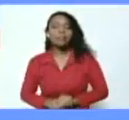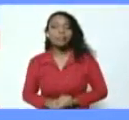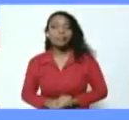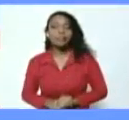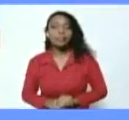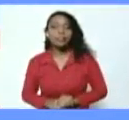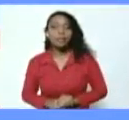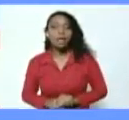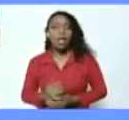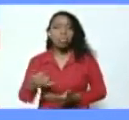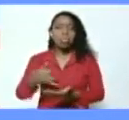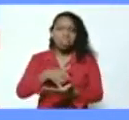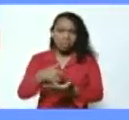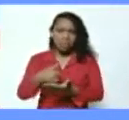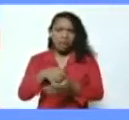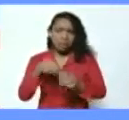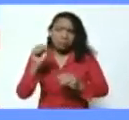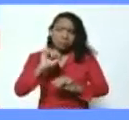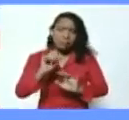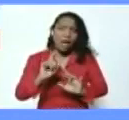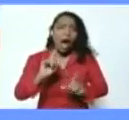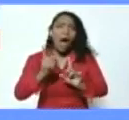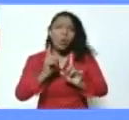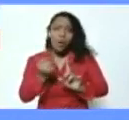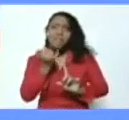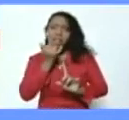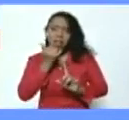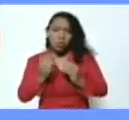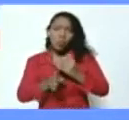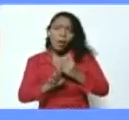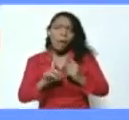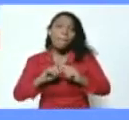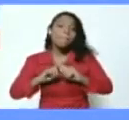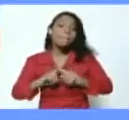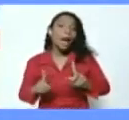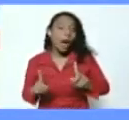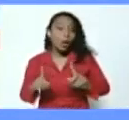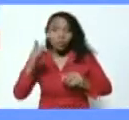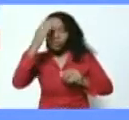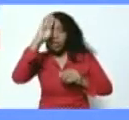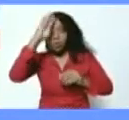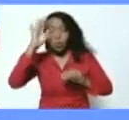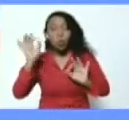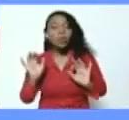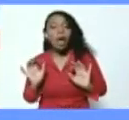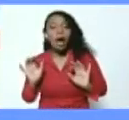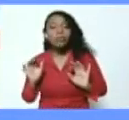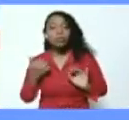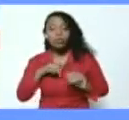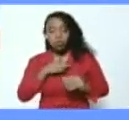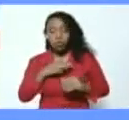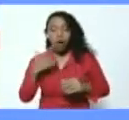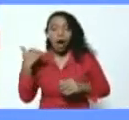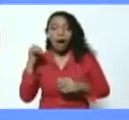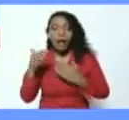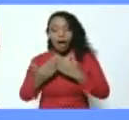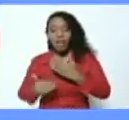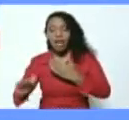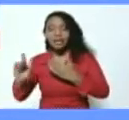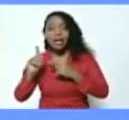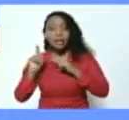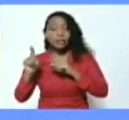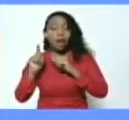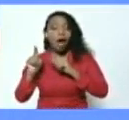Con debilidades, con algunas fallas todavía, pero sin duda que estamos avanzando. Y de